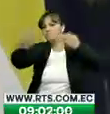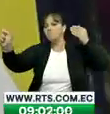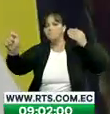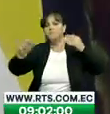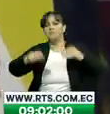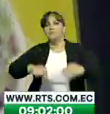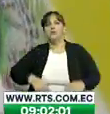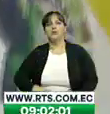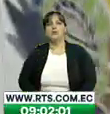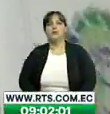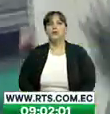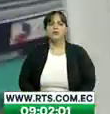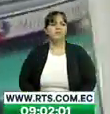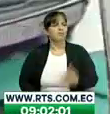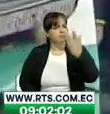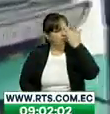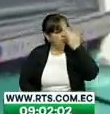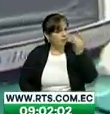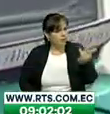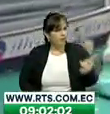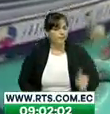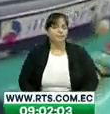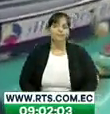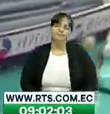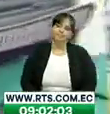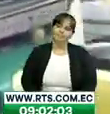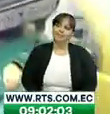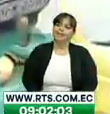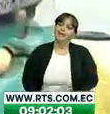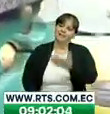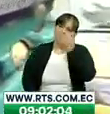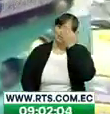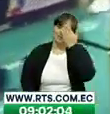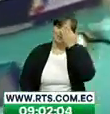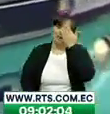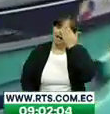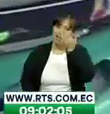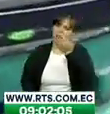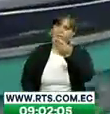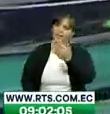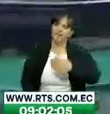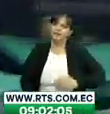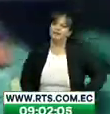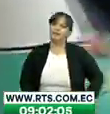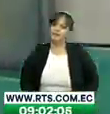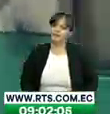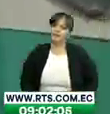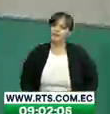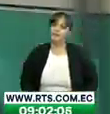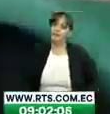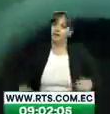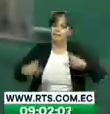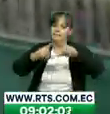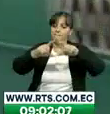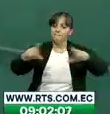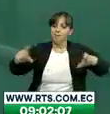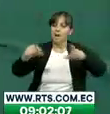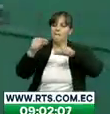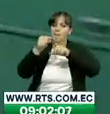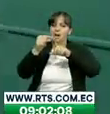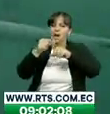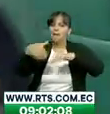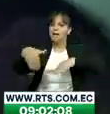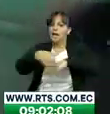los conductores de los buses tienen la disposición de poner sus los adhesivos para poder